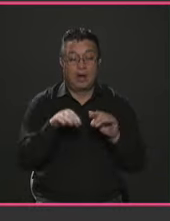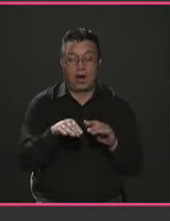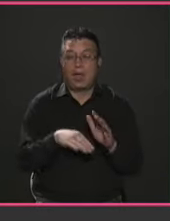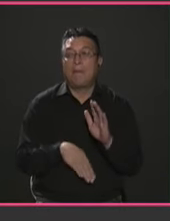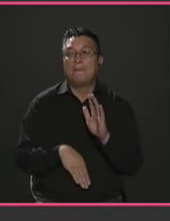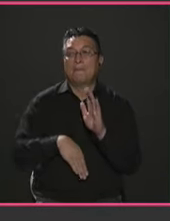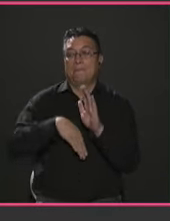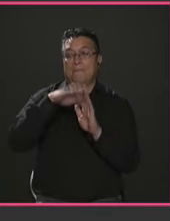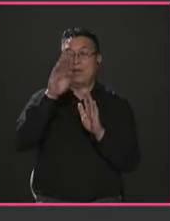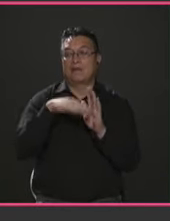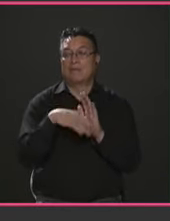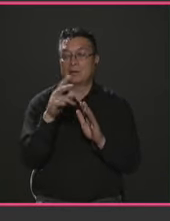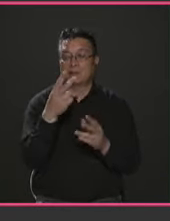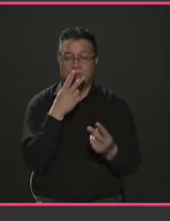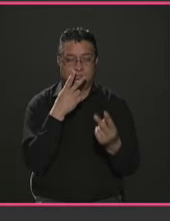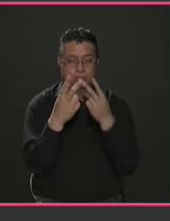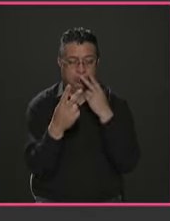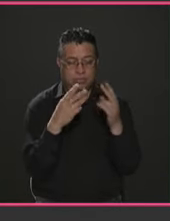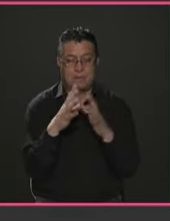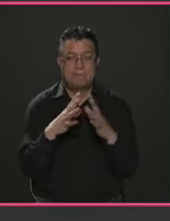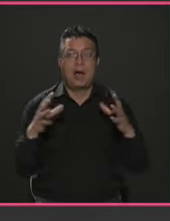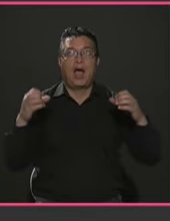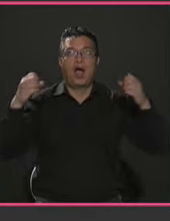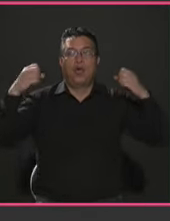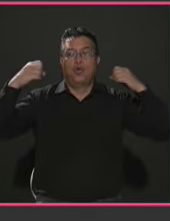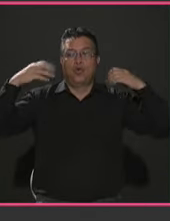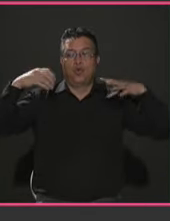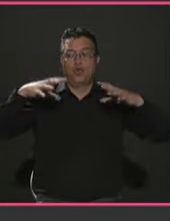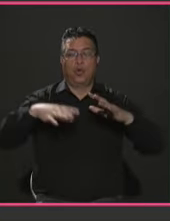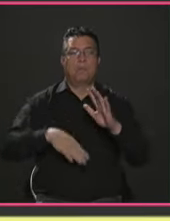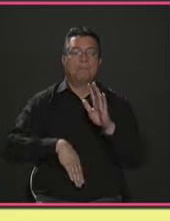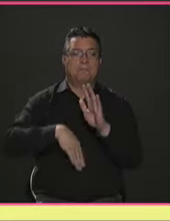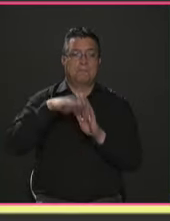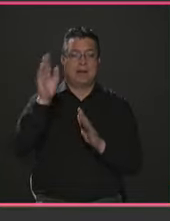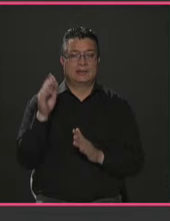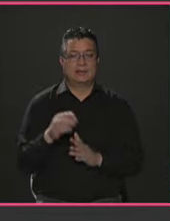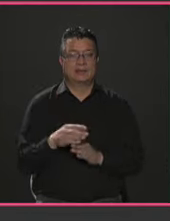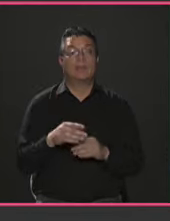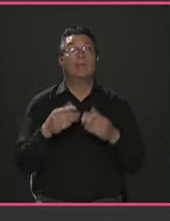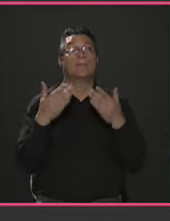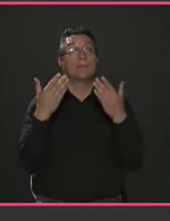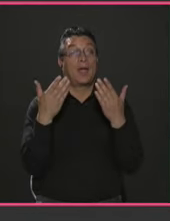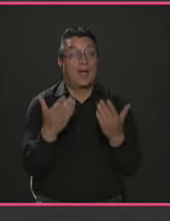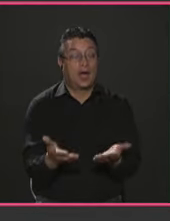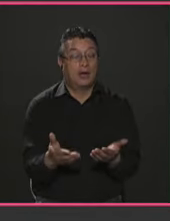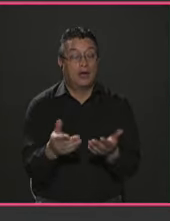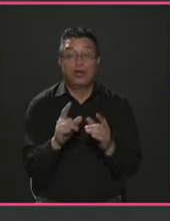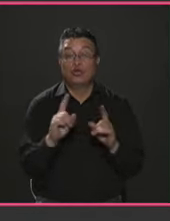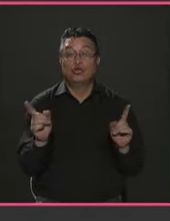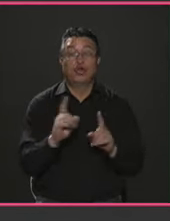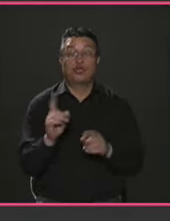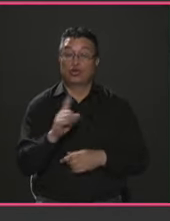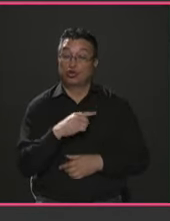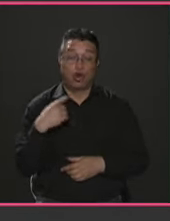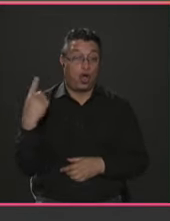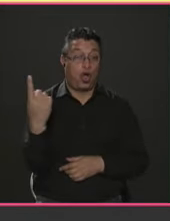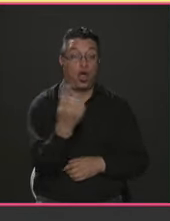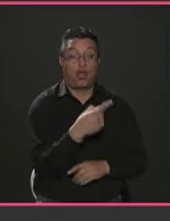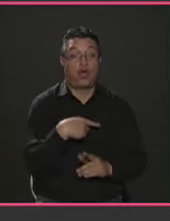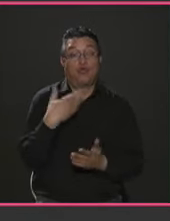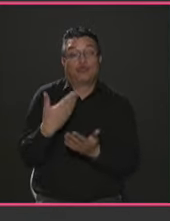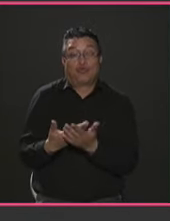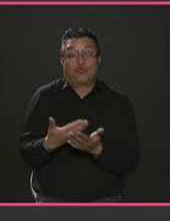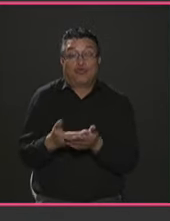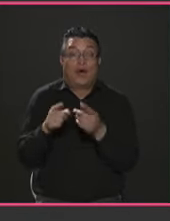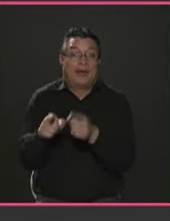más vistosas y con mucho más luz eso no hace que es absolutamente todas las personas sacaran beneficio de estas